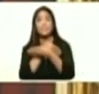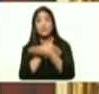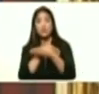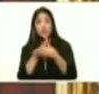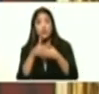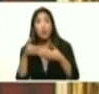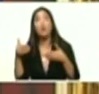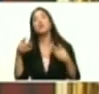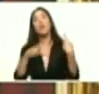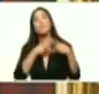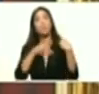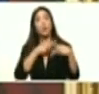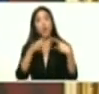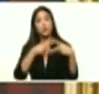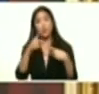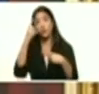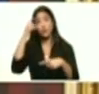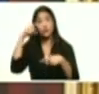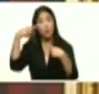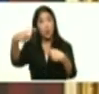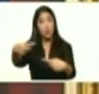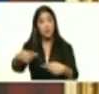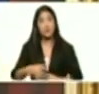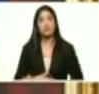de producción diaria,